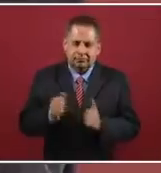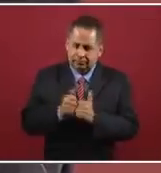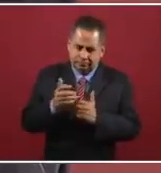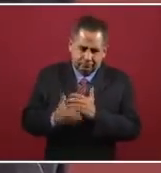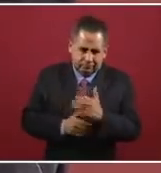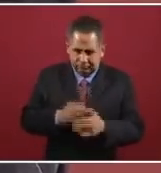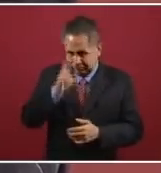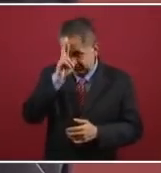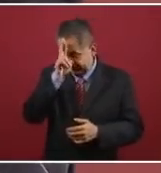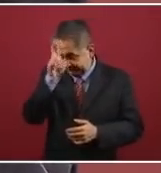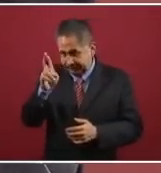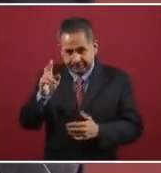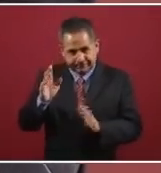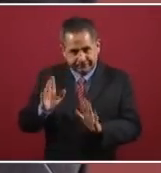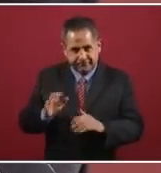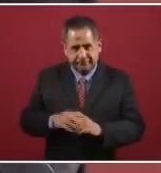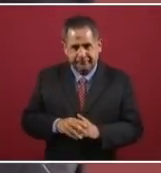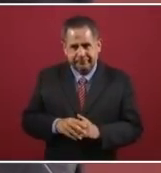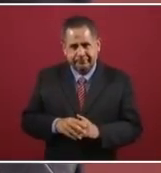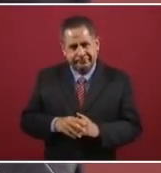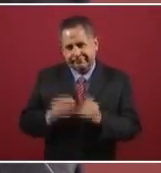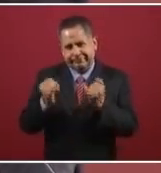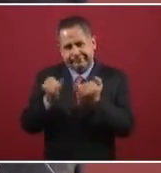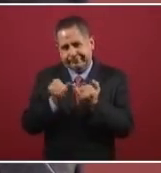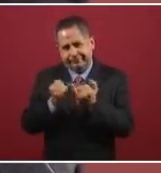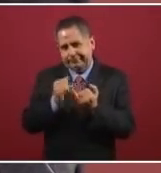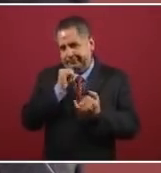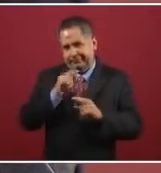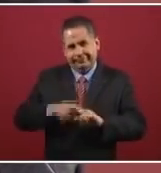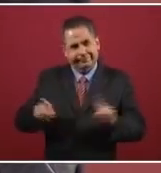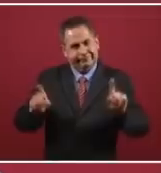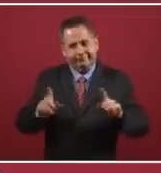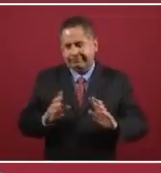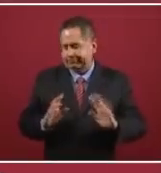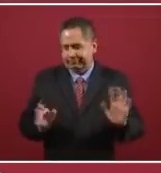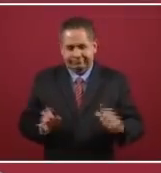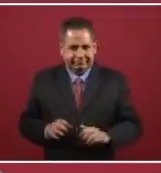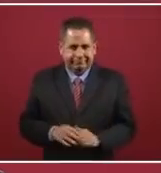respeto, no es igual